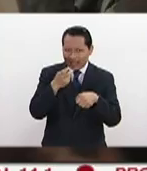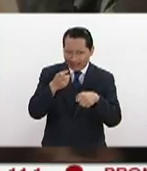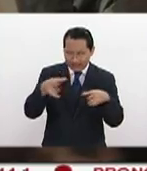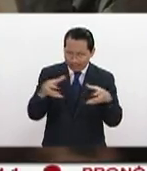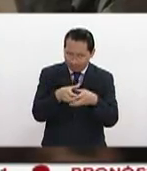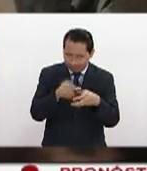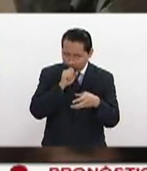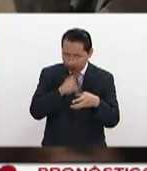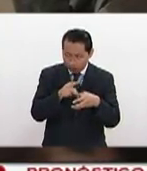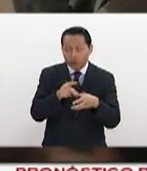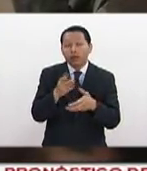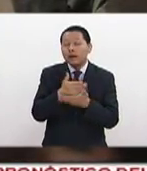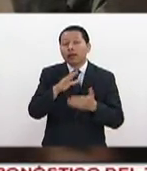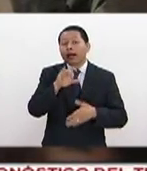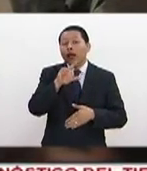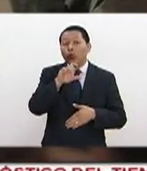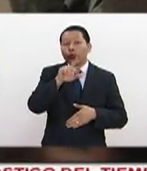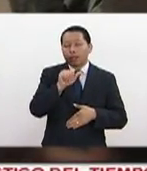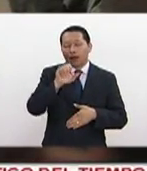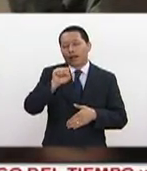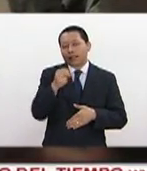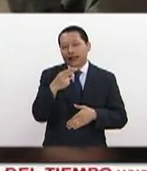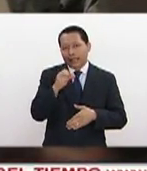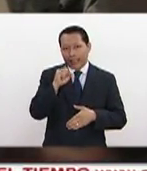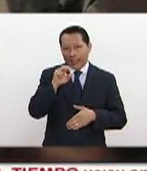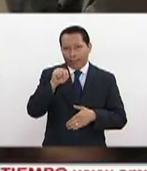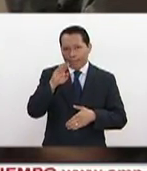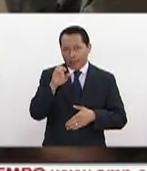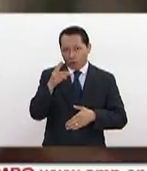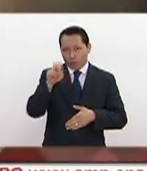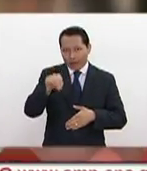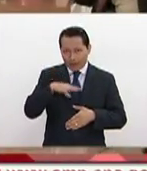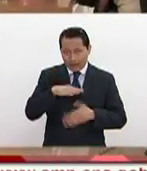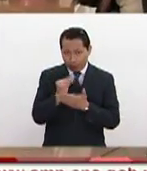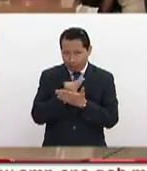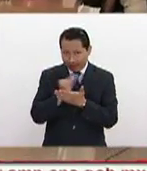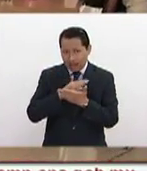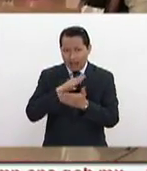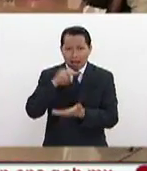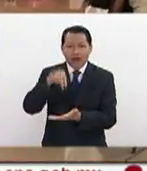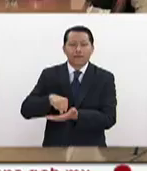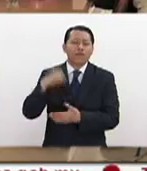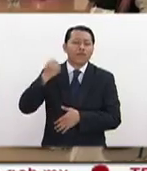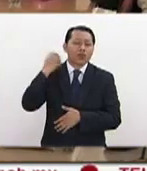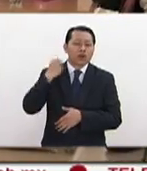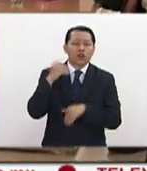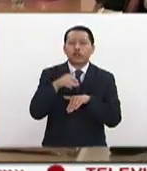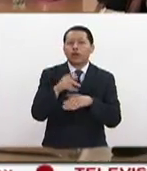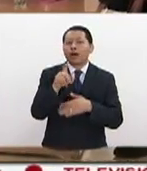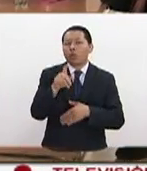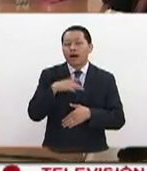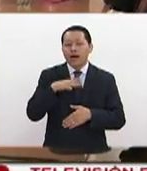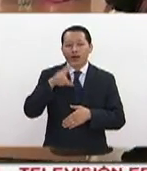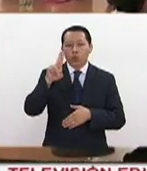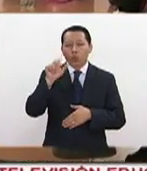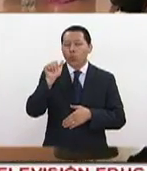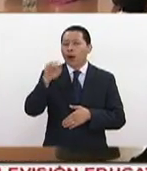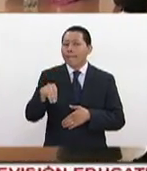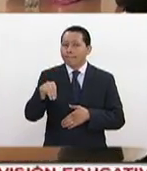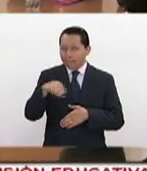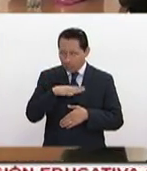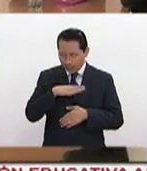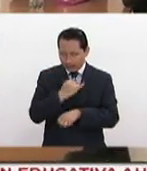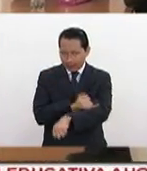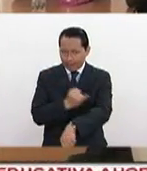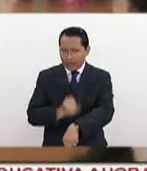sector vulnerable de la población. Claudia Sheinbaum, aspirante de Morena, estuvo en un foro sobre el agua en la Universidad Autónoma